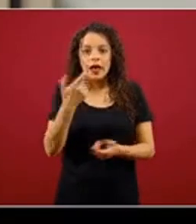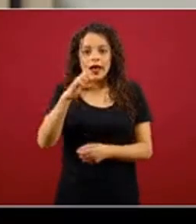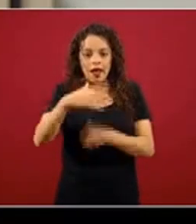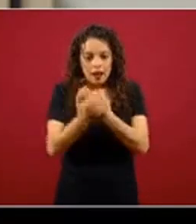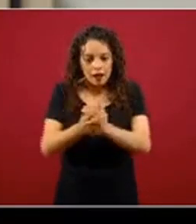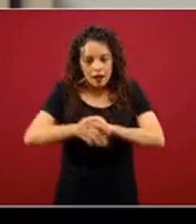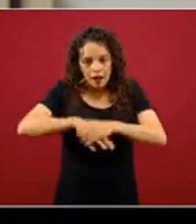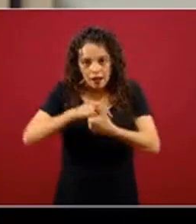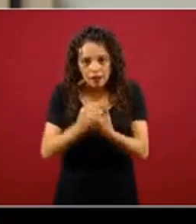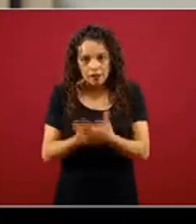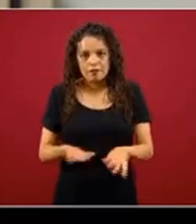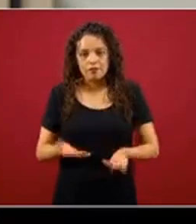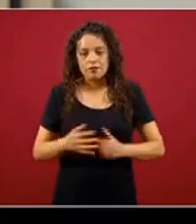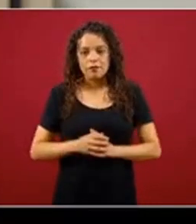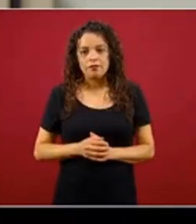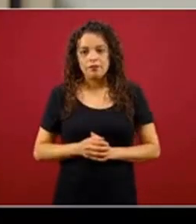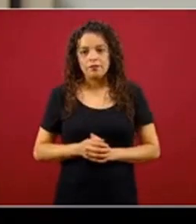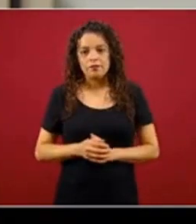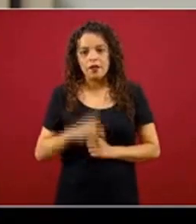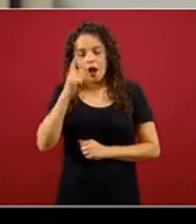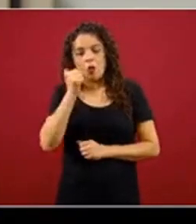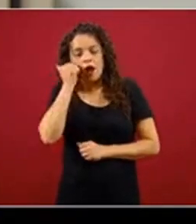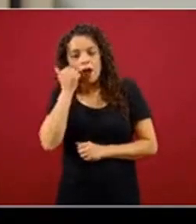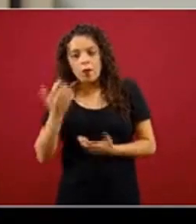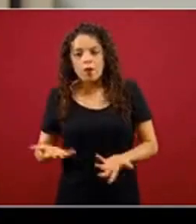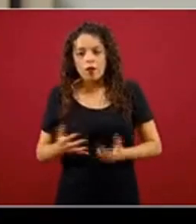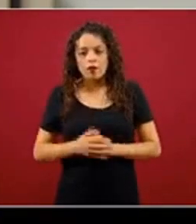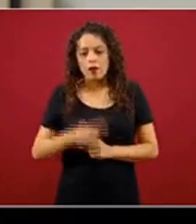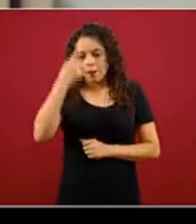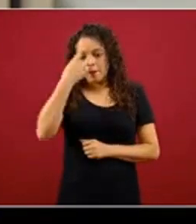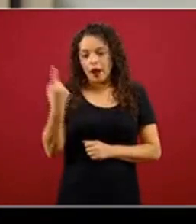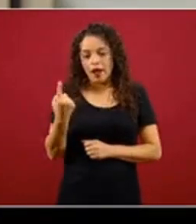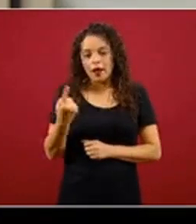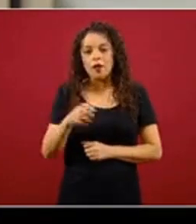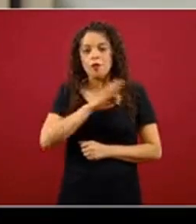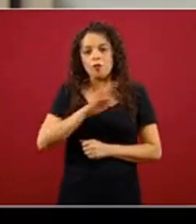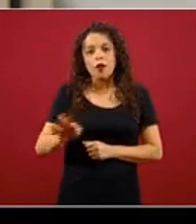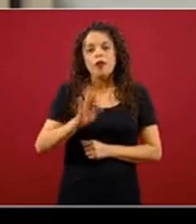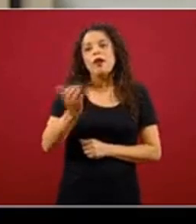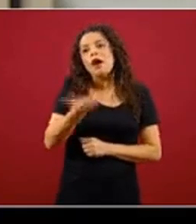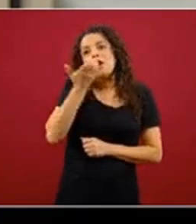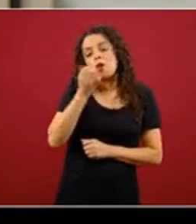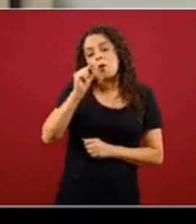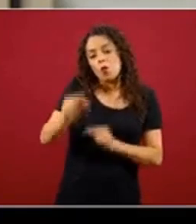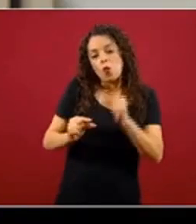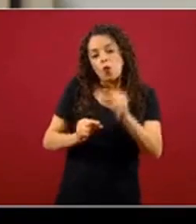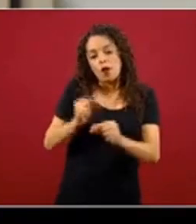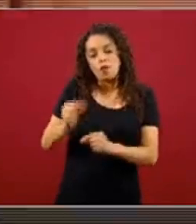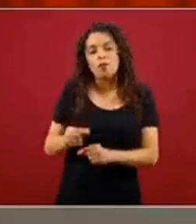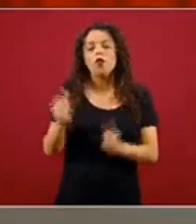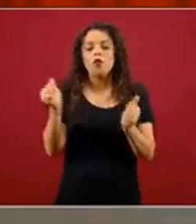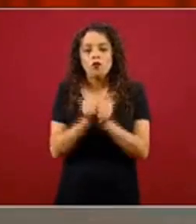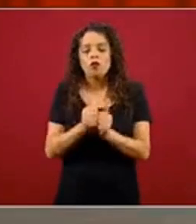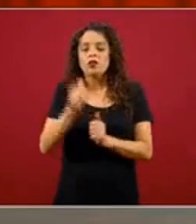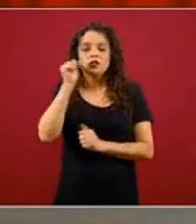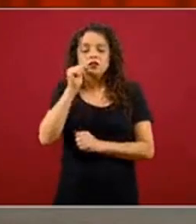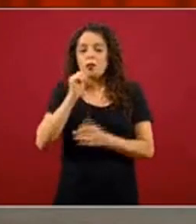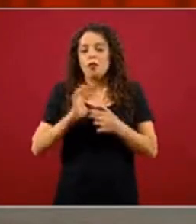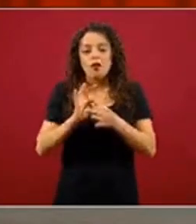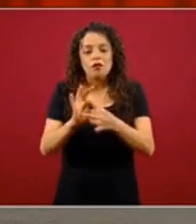la gente pueda convivir con el virus? Finalmente podamos convivir con el virus y obviamente enfrentar la segunda oleada que se viene para diciembre, doctor.